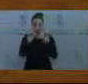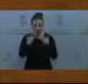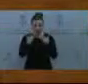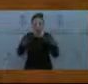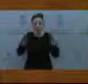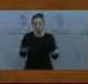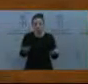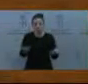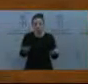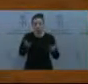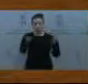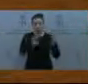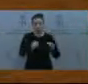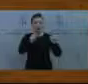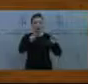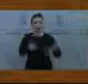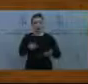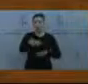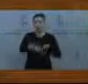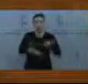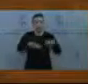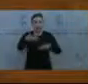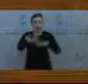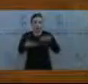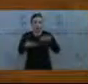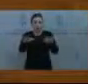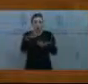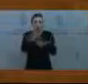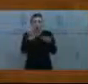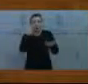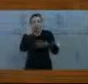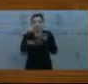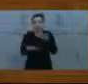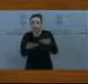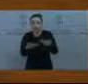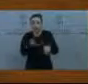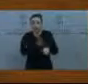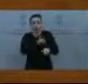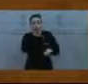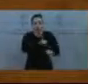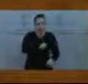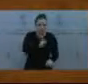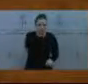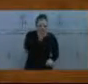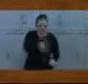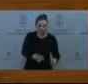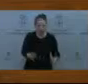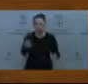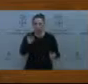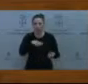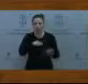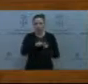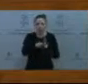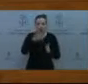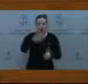una especie de dicotomía, a ver quién era más de izquierdas, a ver quién podía enmendar esto en el menor tiempo